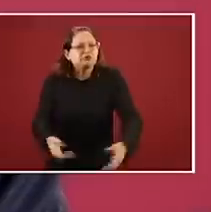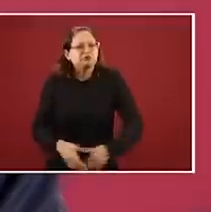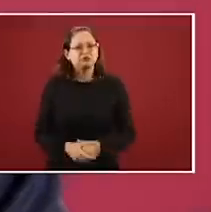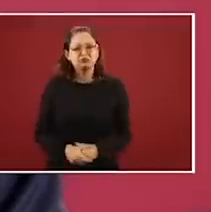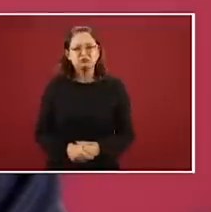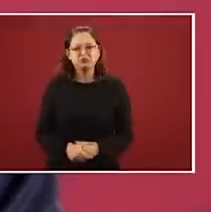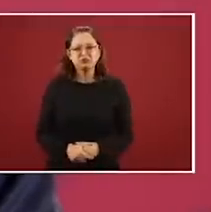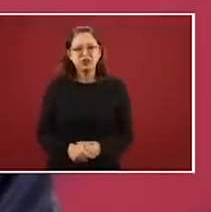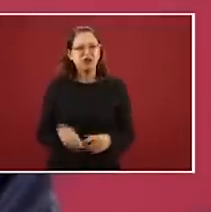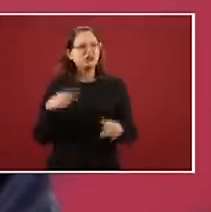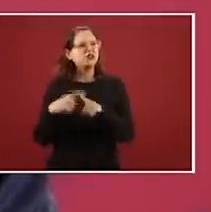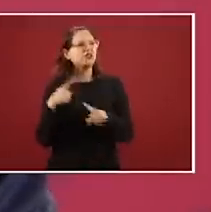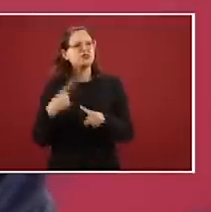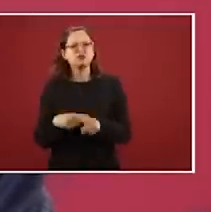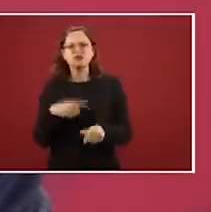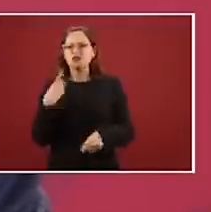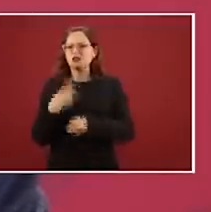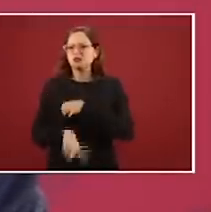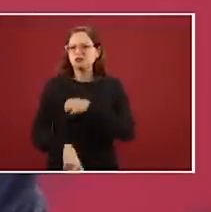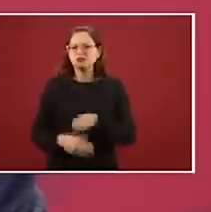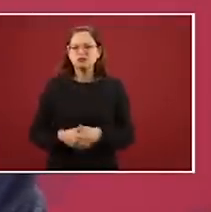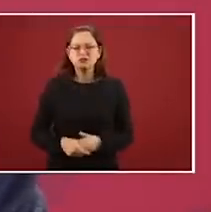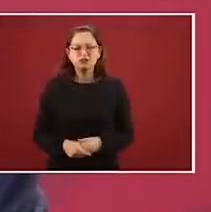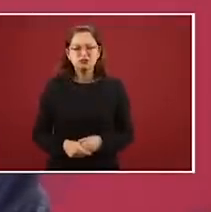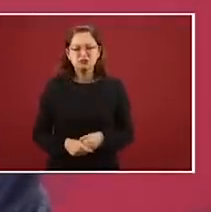¿O a quién se le perjudica?